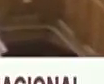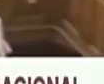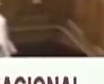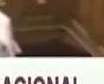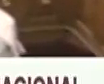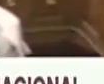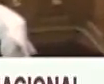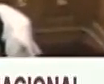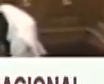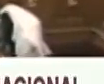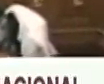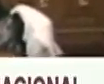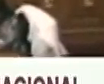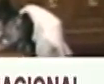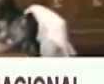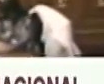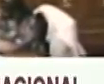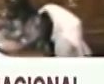Oro.